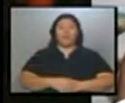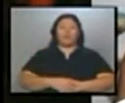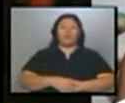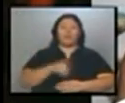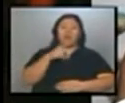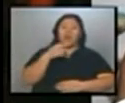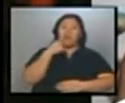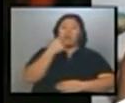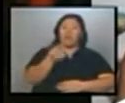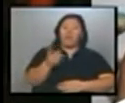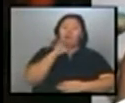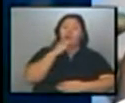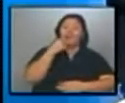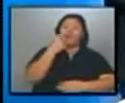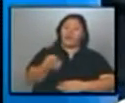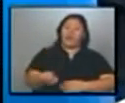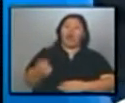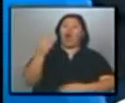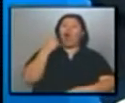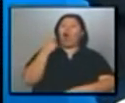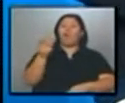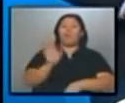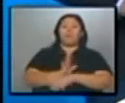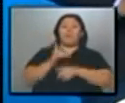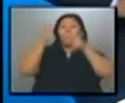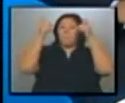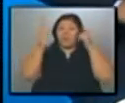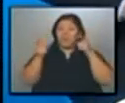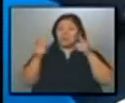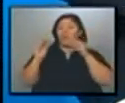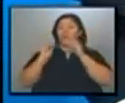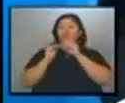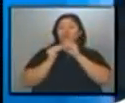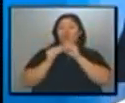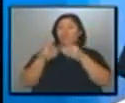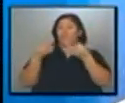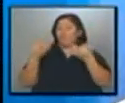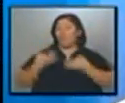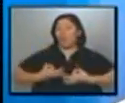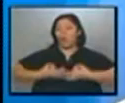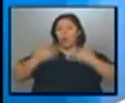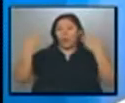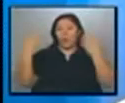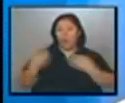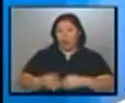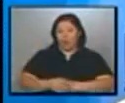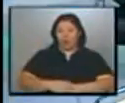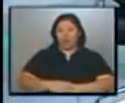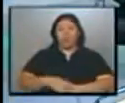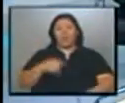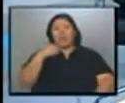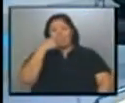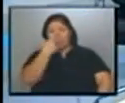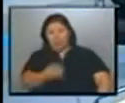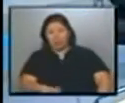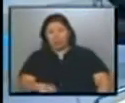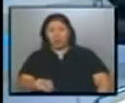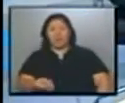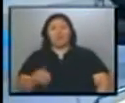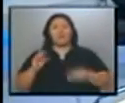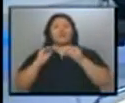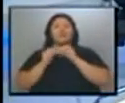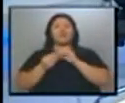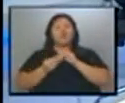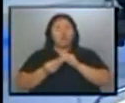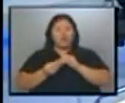bien. Yo creo que con esto nos podemos ir despidiendo en el día. ¿A lo Vilas? ¿Chapará a lo Vilas? ¿Cómo es chapar bien? A lo Vilas. A lo Vilas. A lo